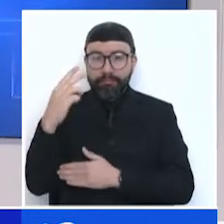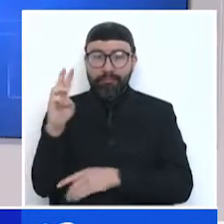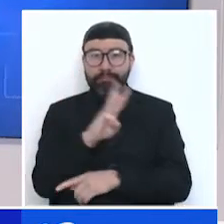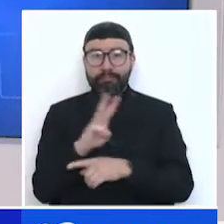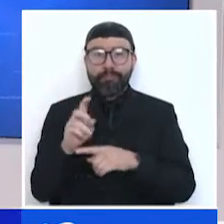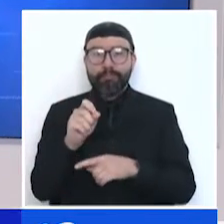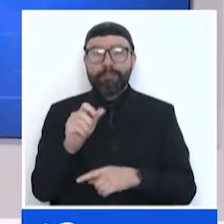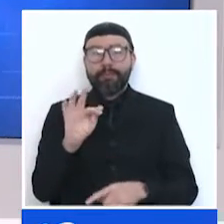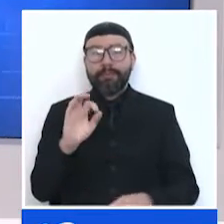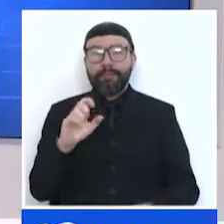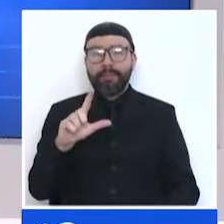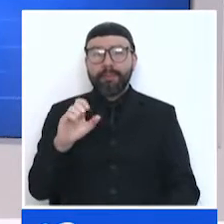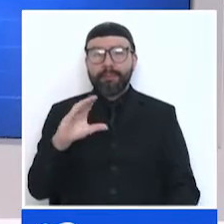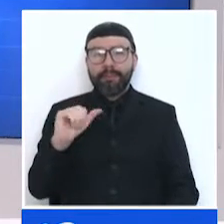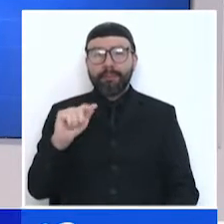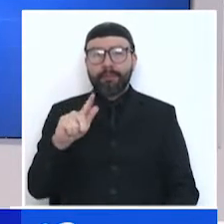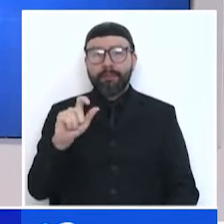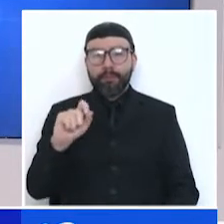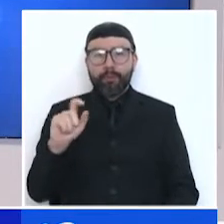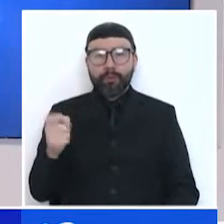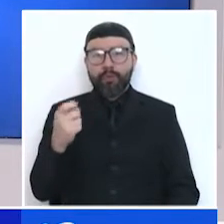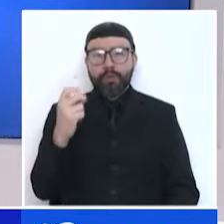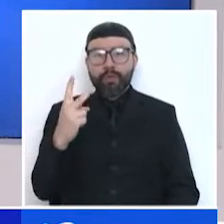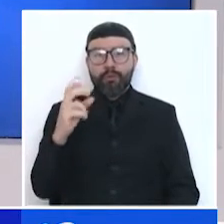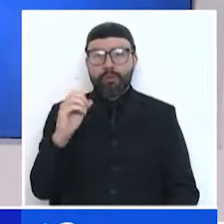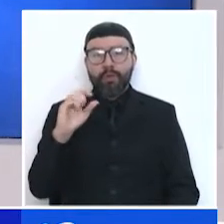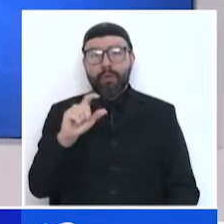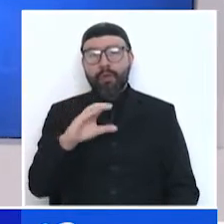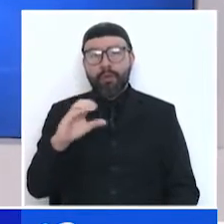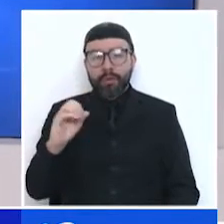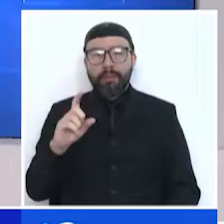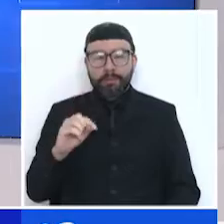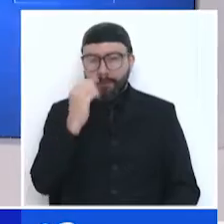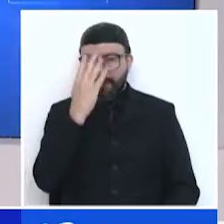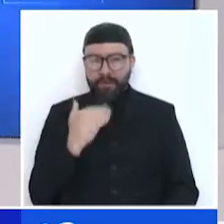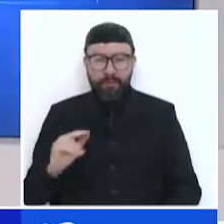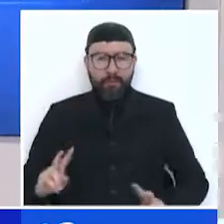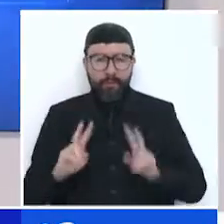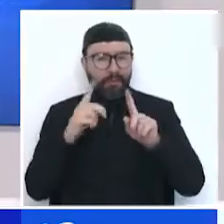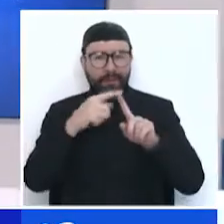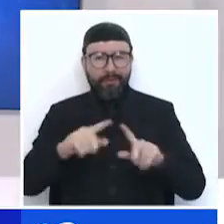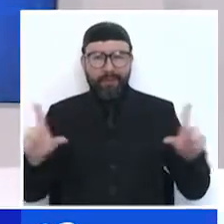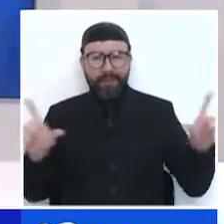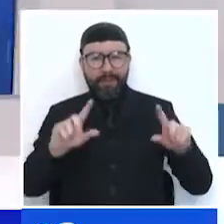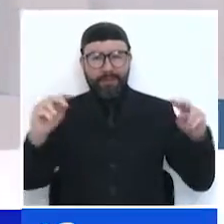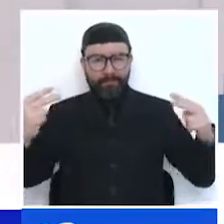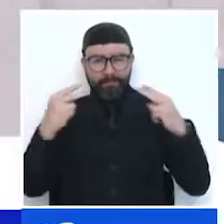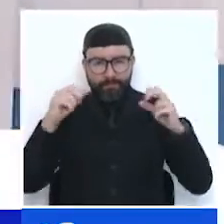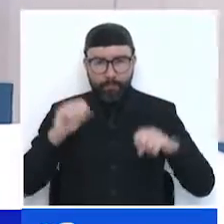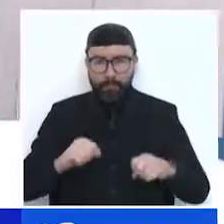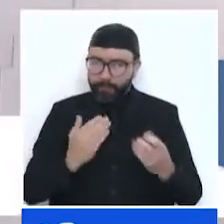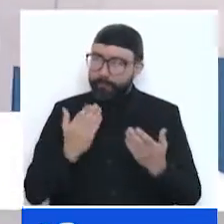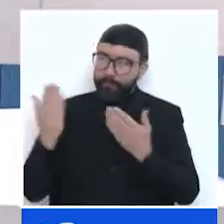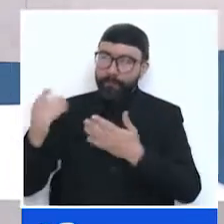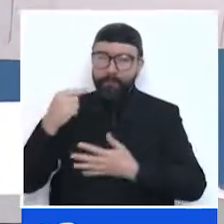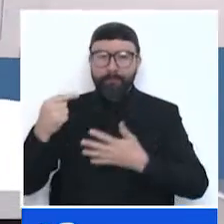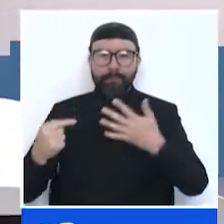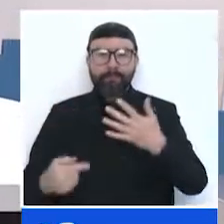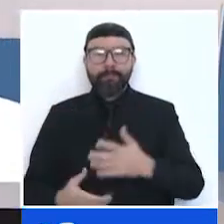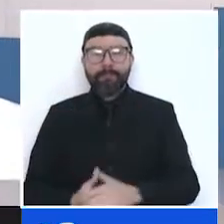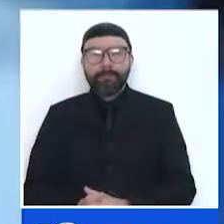www.telecafé.gov.co, Facebook Live y todos los cable operadores a nivel nacional. Los siguientes son nuestros titulares. Bienvenidos.